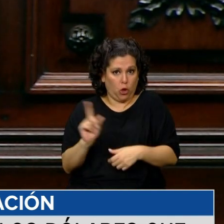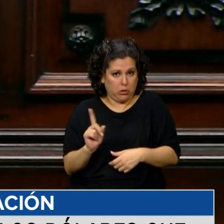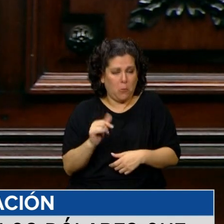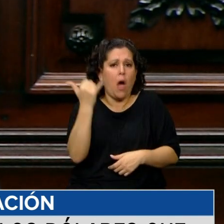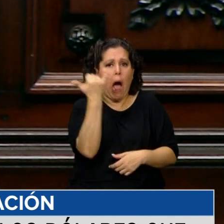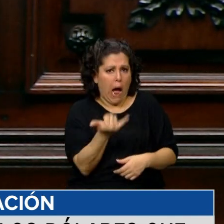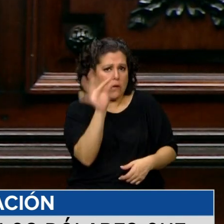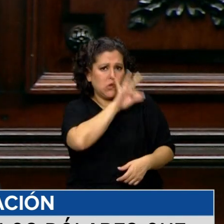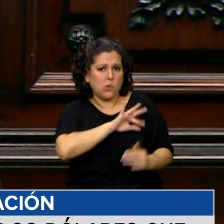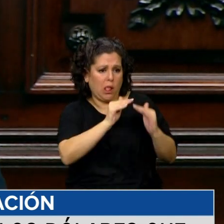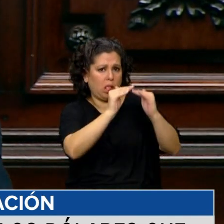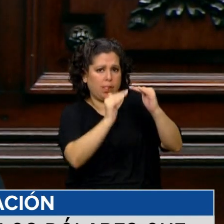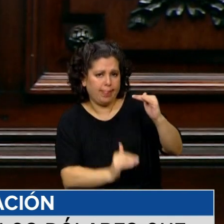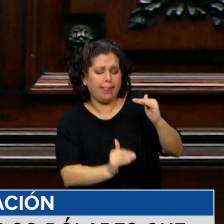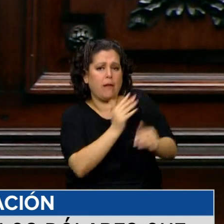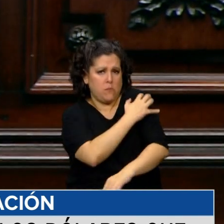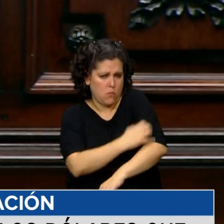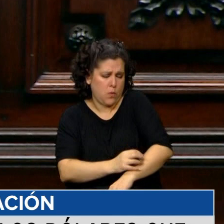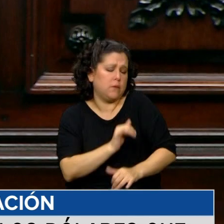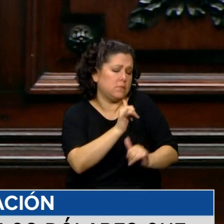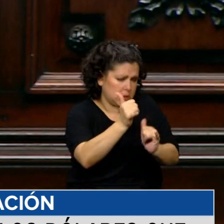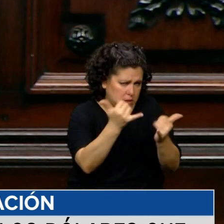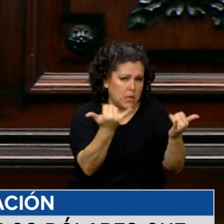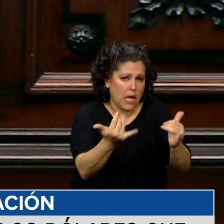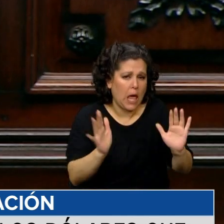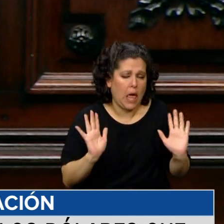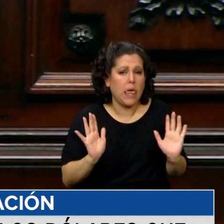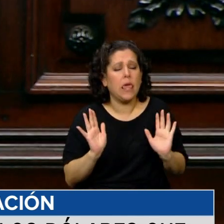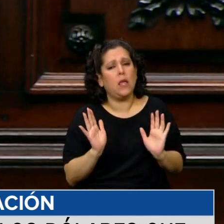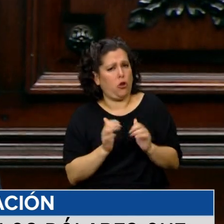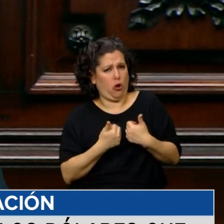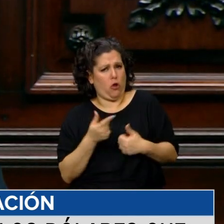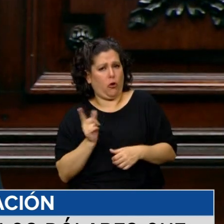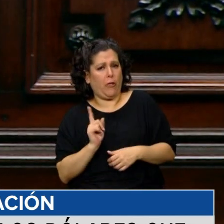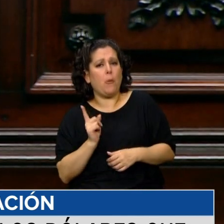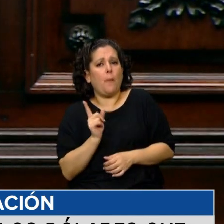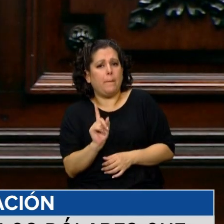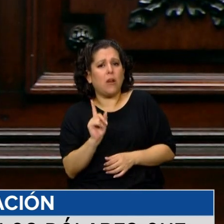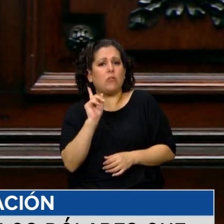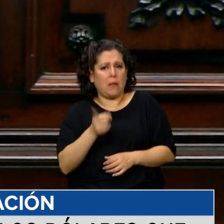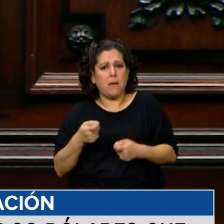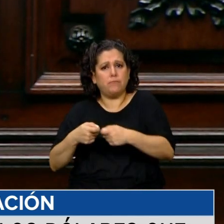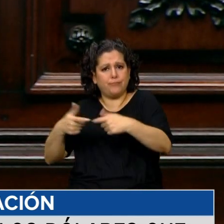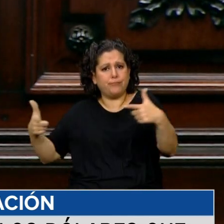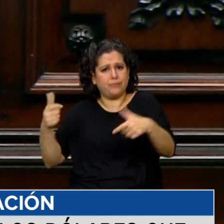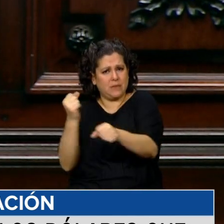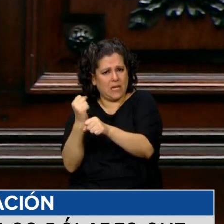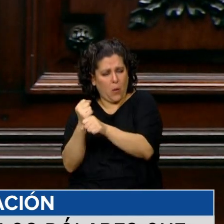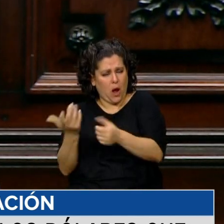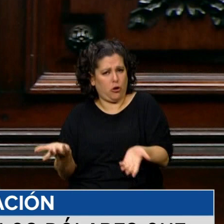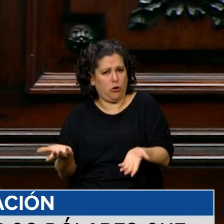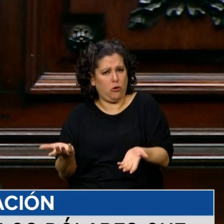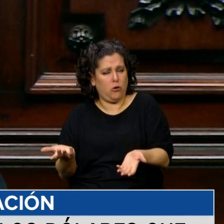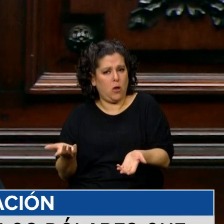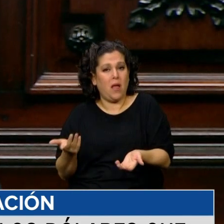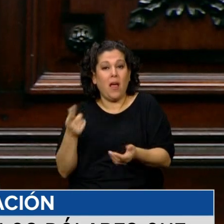salarios argentinos que están por debajo de la pobreza, no lo escondemos. Ahora, claramente que también generamos trabajo. Nos dejaron